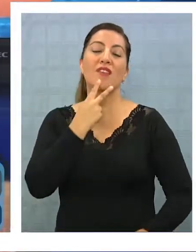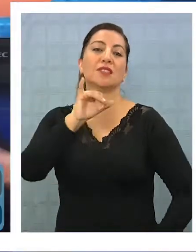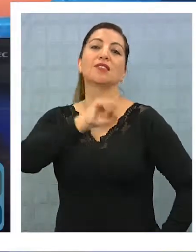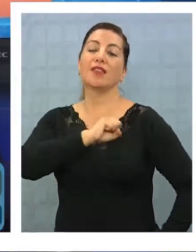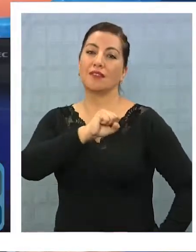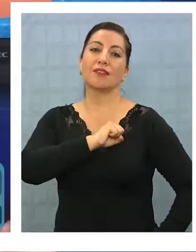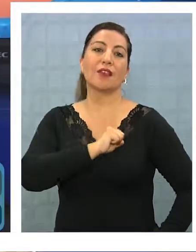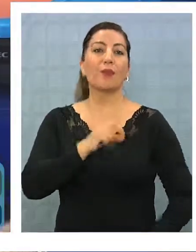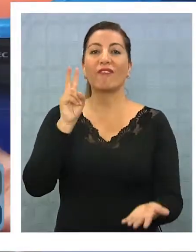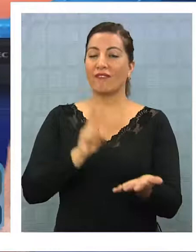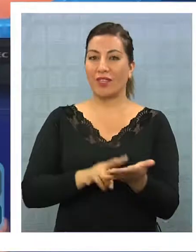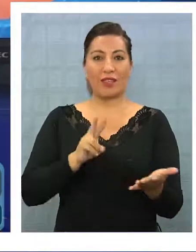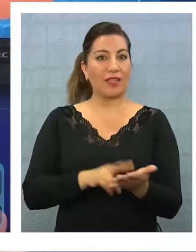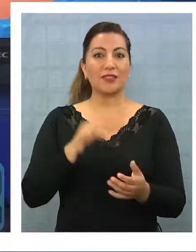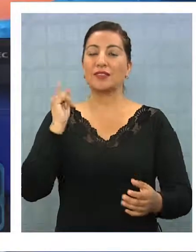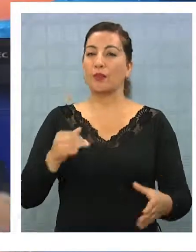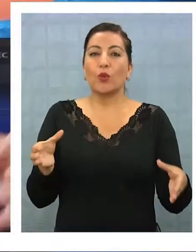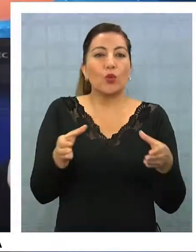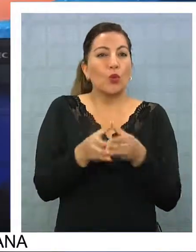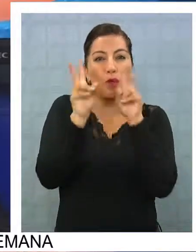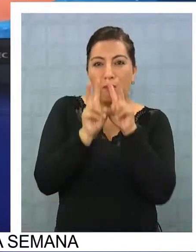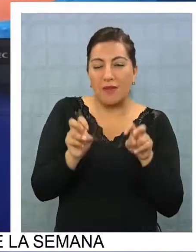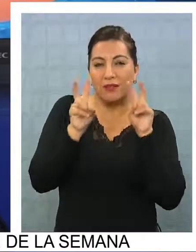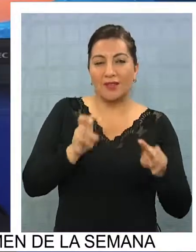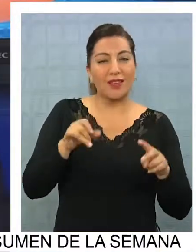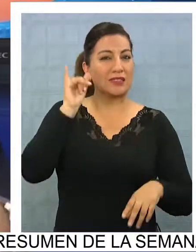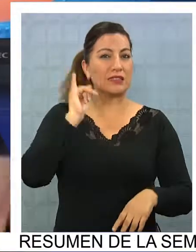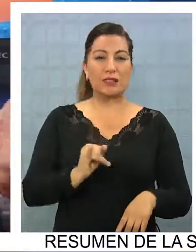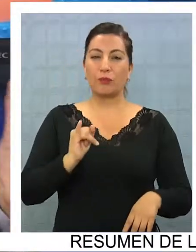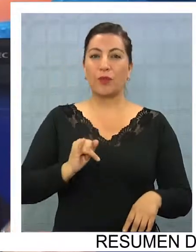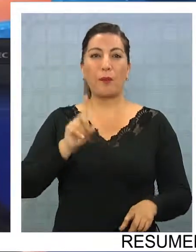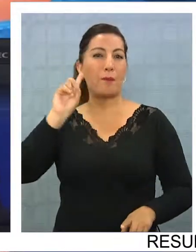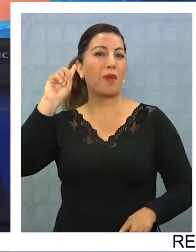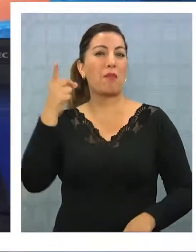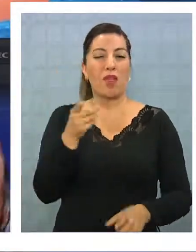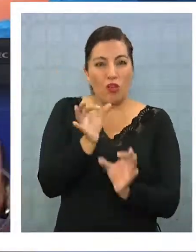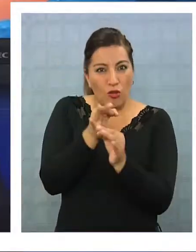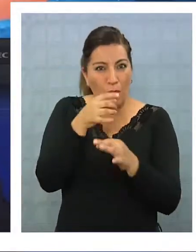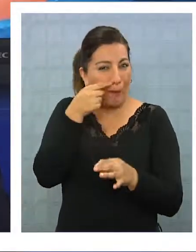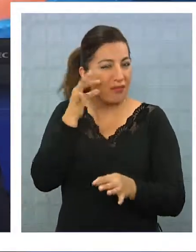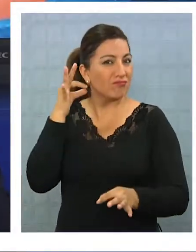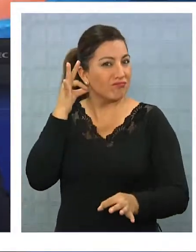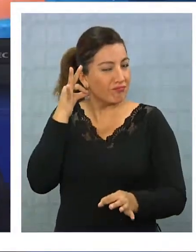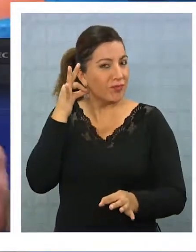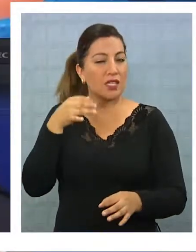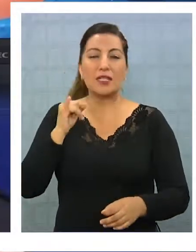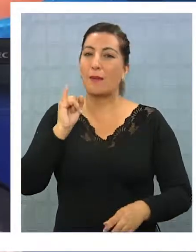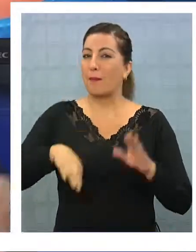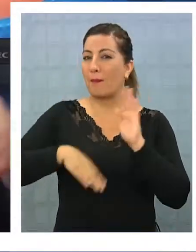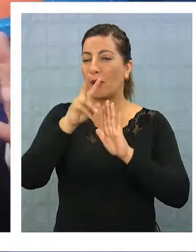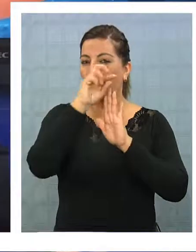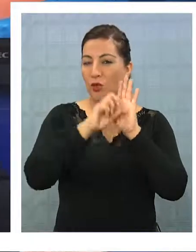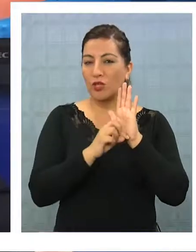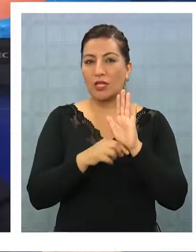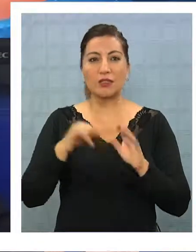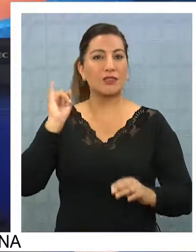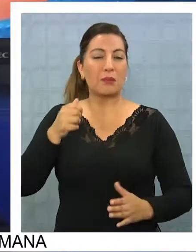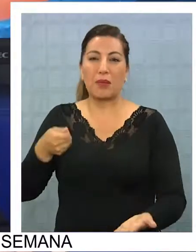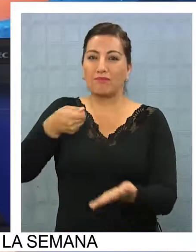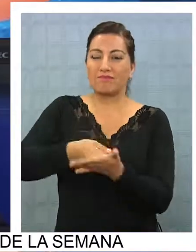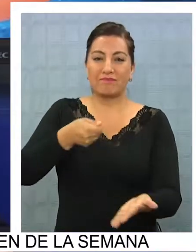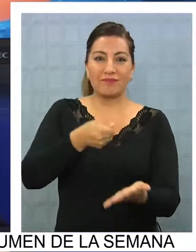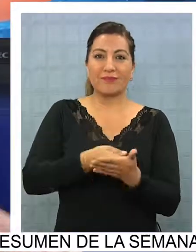porque efectivamente los principales equipos de investigación, los principales científicos, las mayores cantidades de proyectos